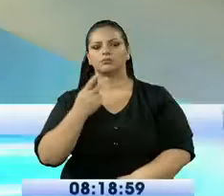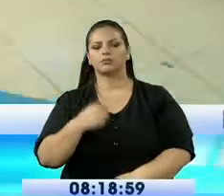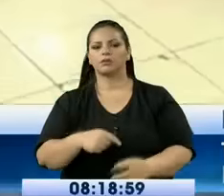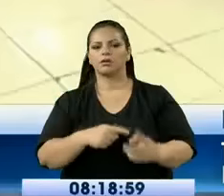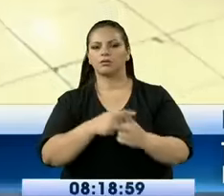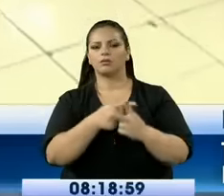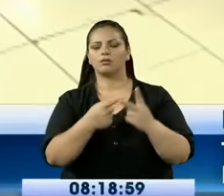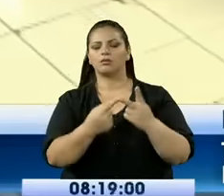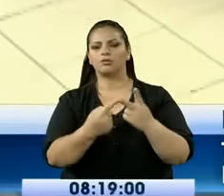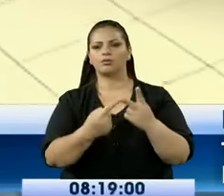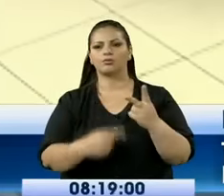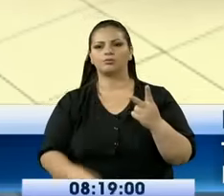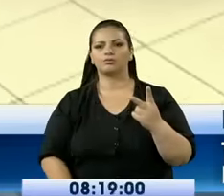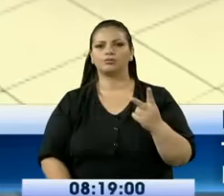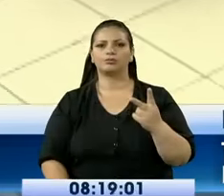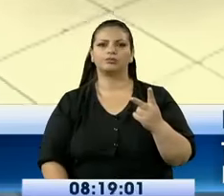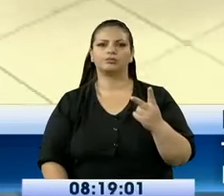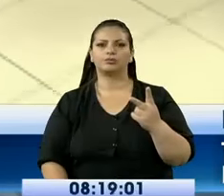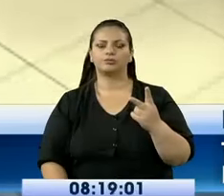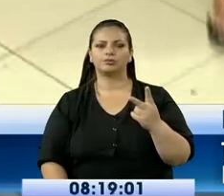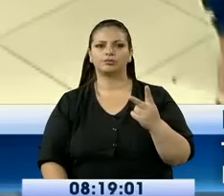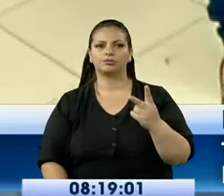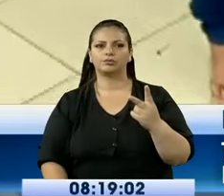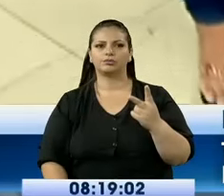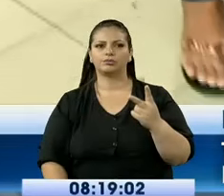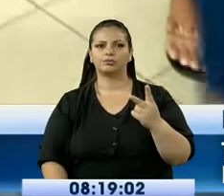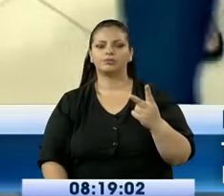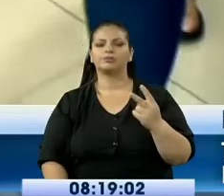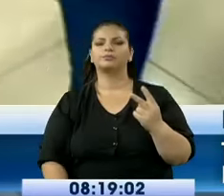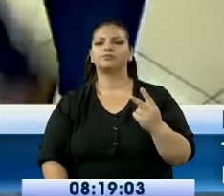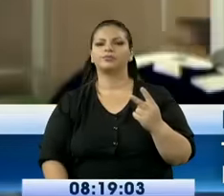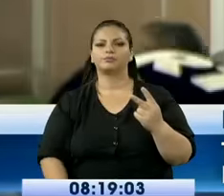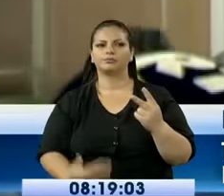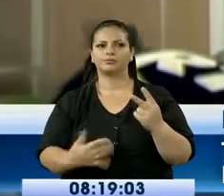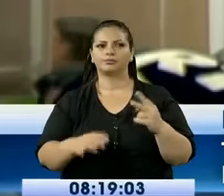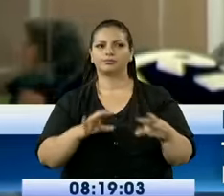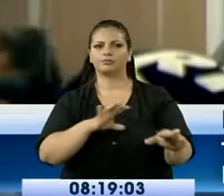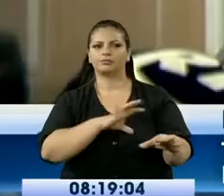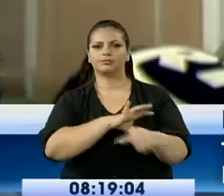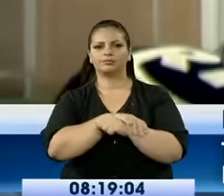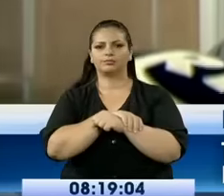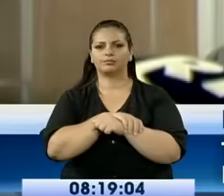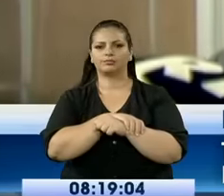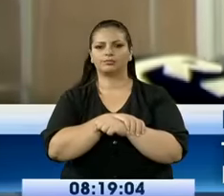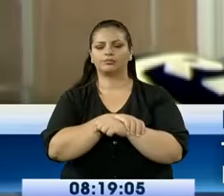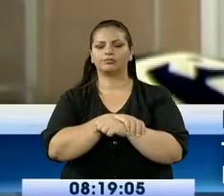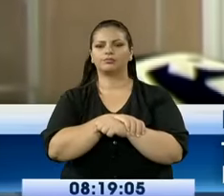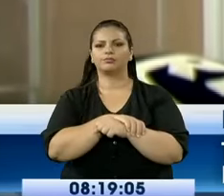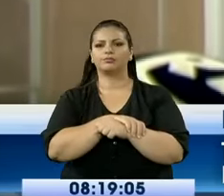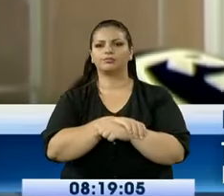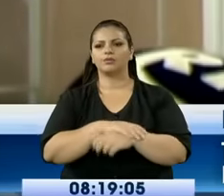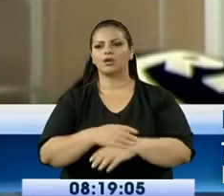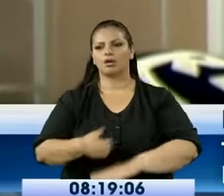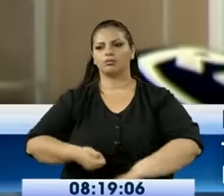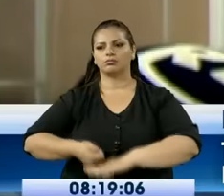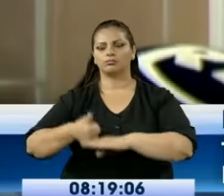ciudadanas aprehendidas sean en lo posterior su situación jurídica resuelta en una audiencia